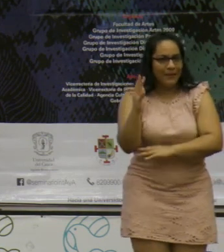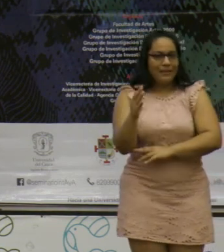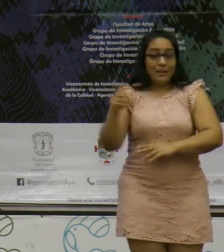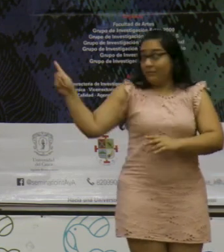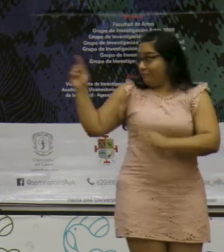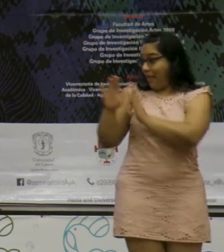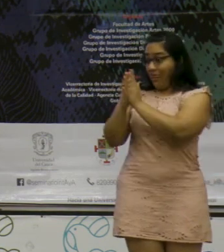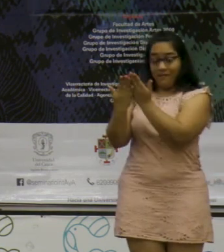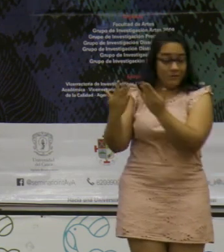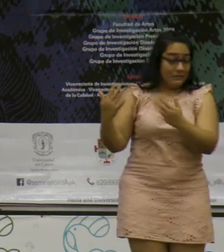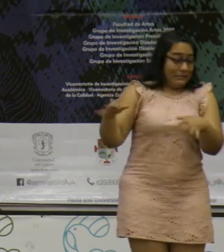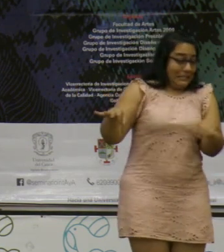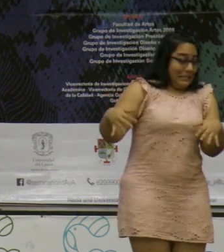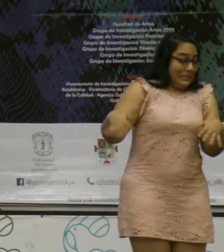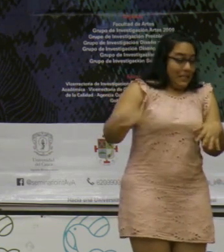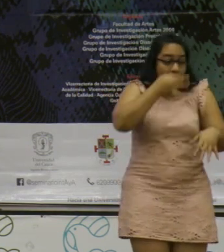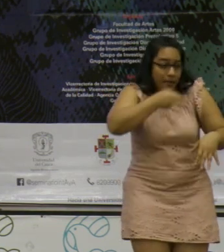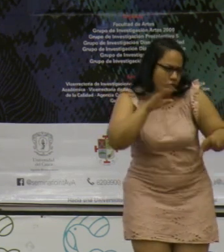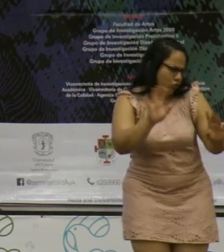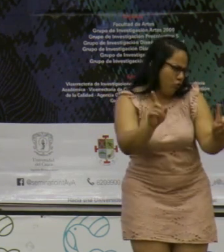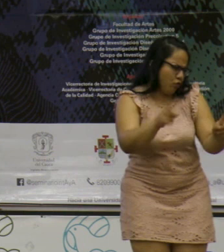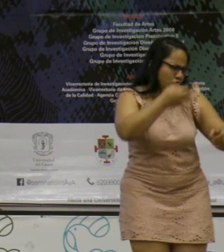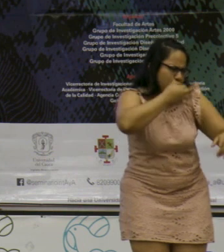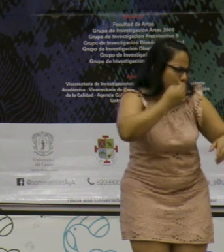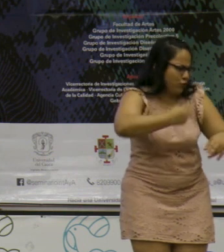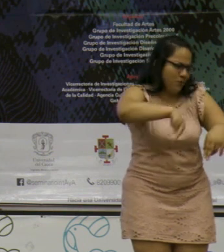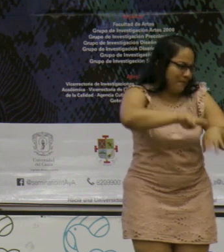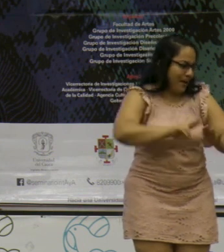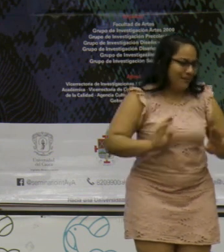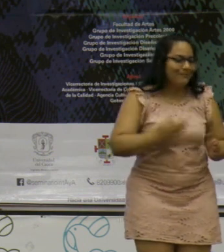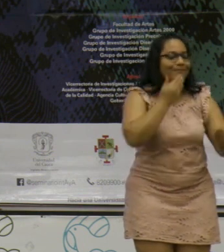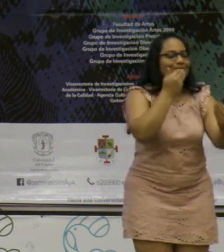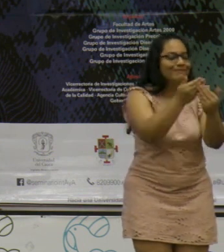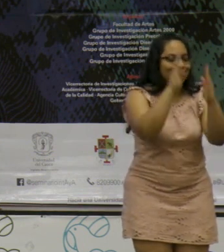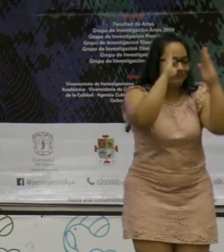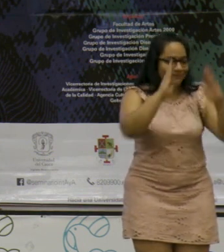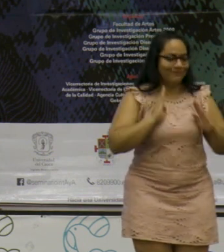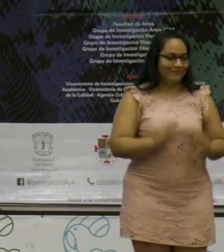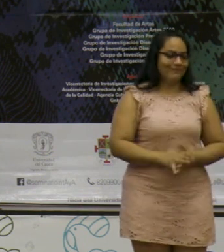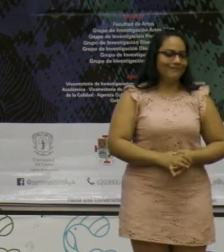virus pavoroso. Es la gripa, no le tengan tanto miedo, es una gripita. Muchas gracias.